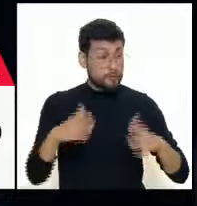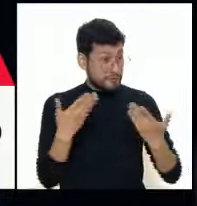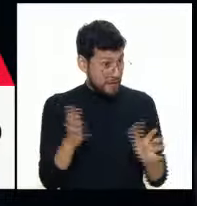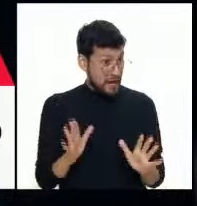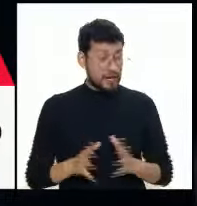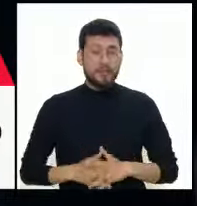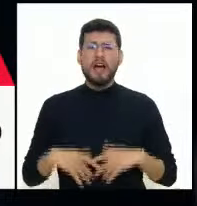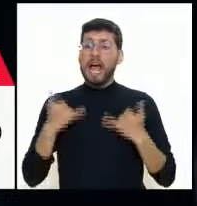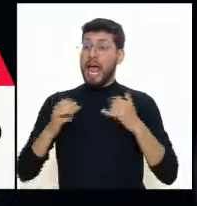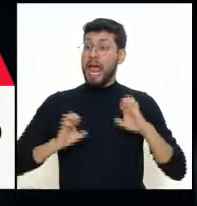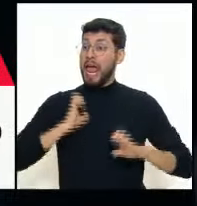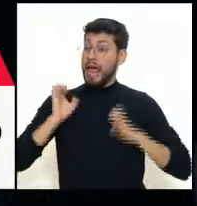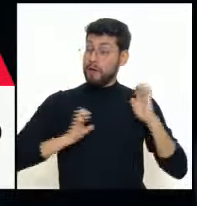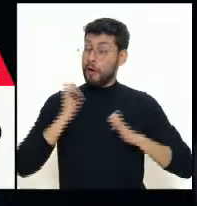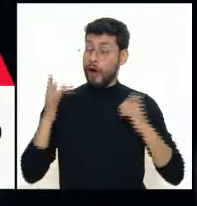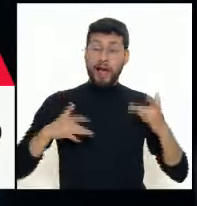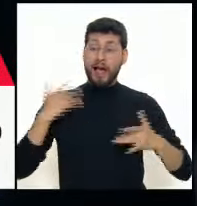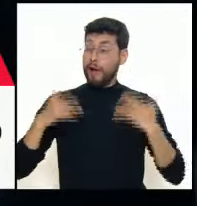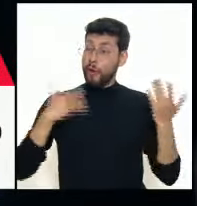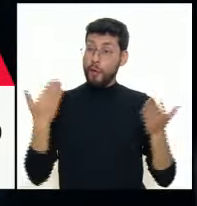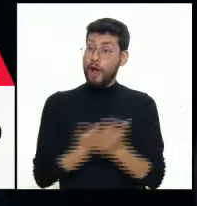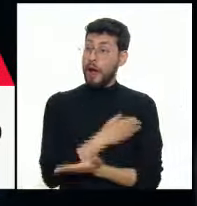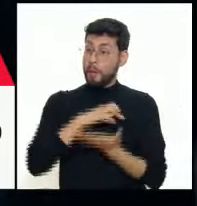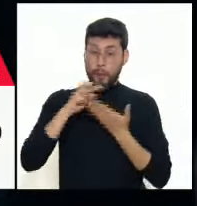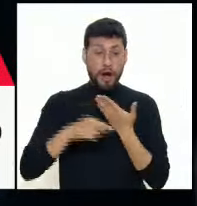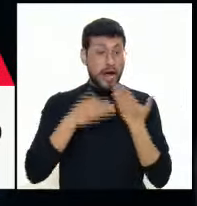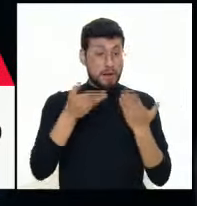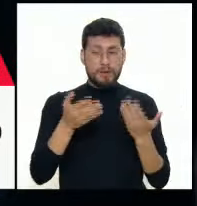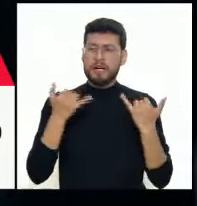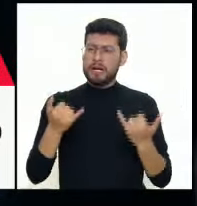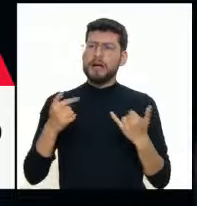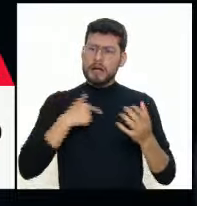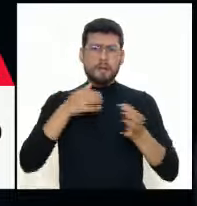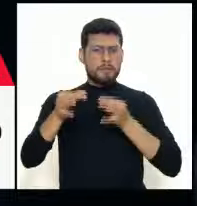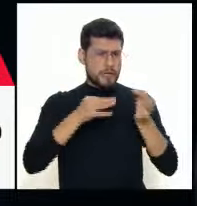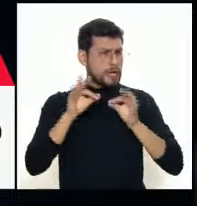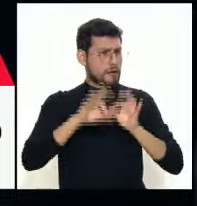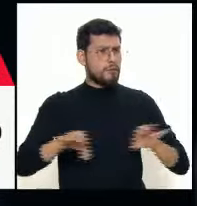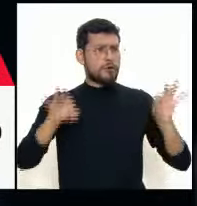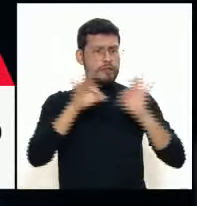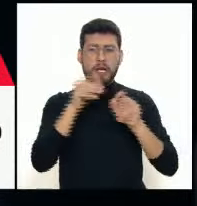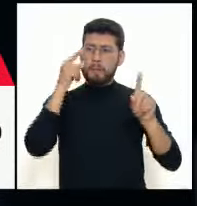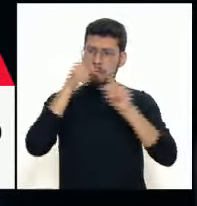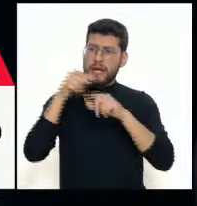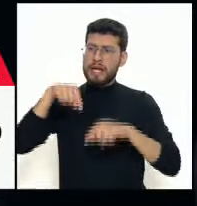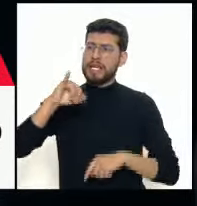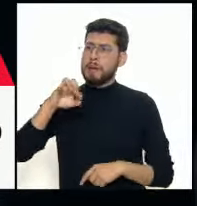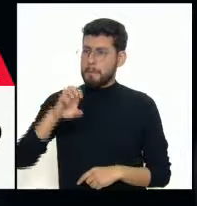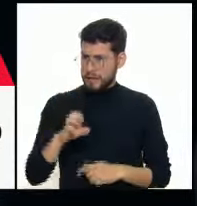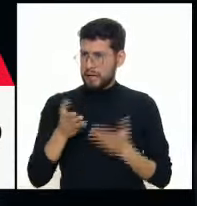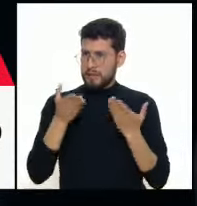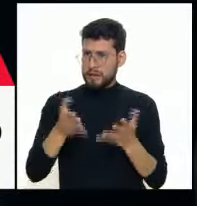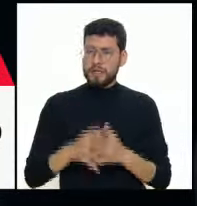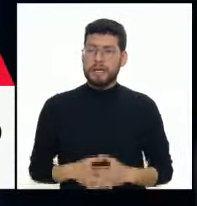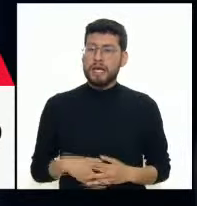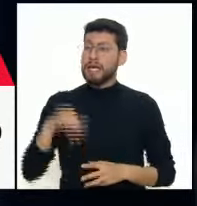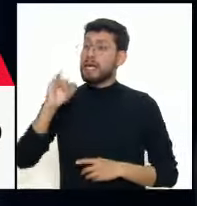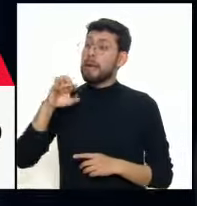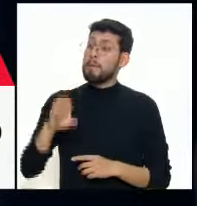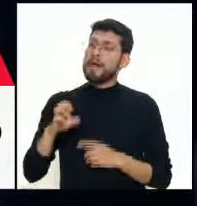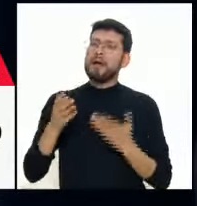amigos la emoción de estos nuevos programas, quiero explicarles la importancia y el propósito de Canal IP. Canal